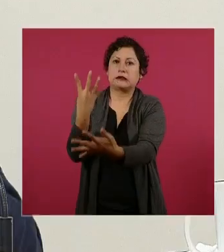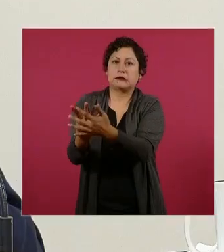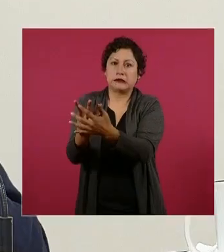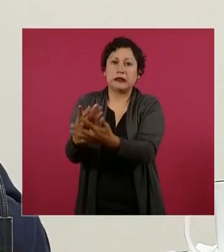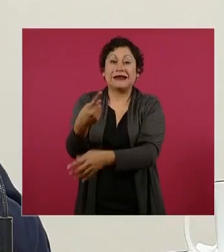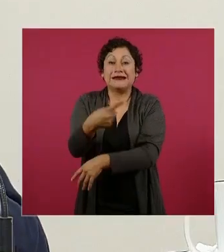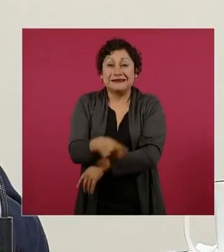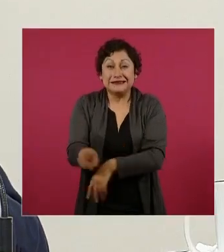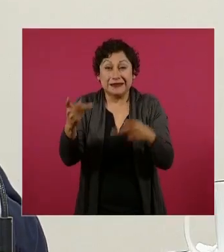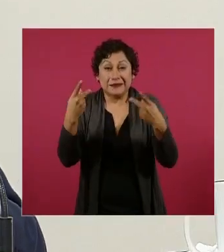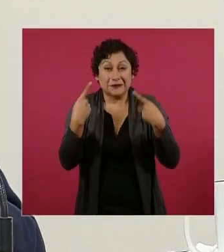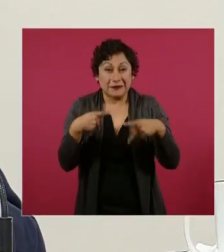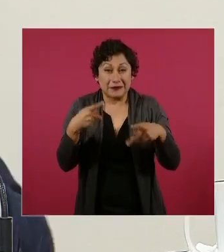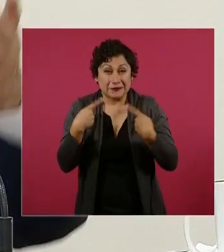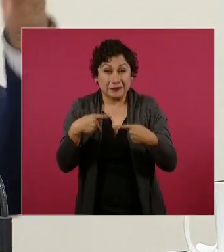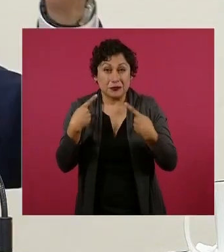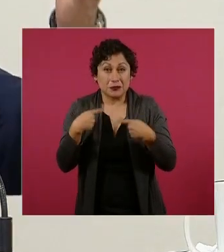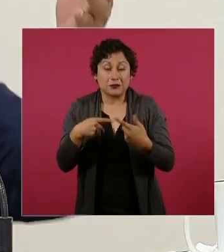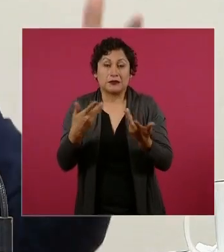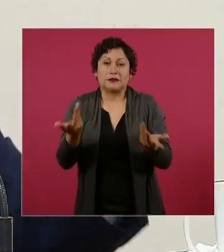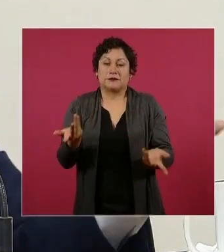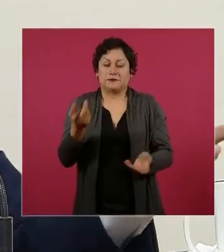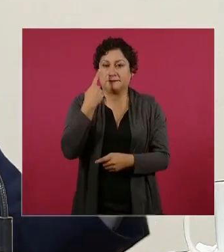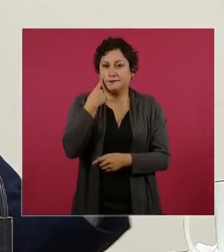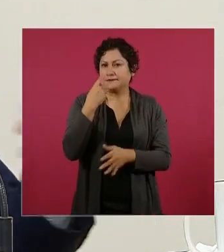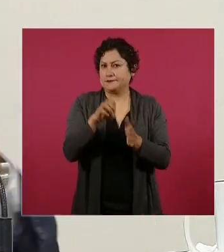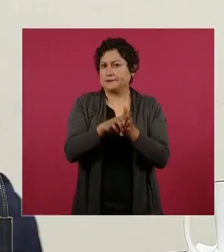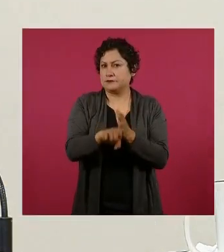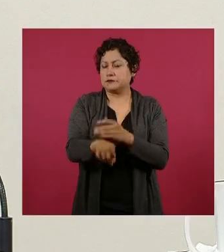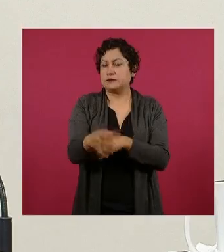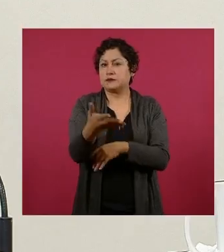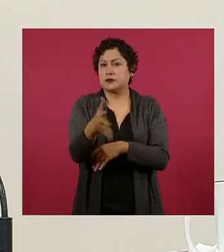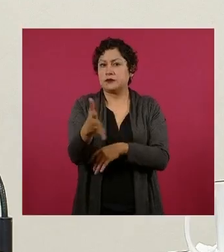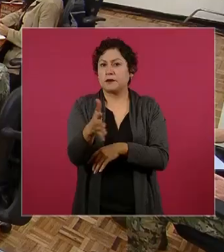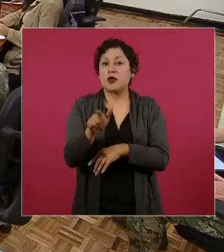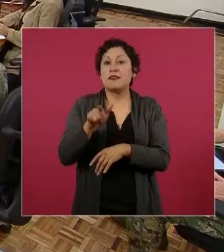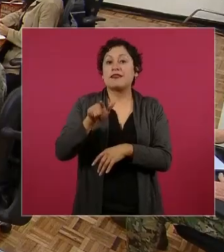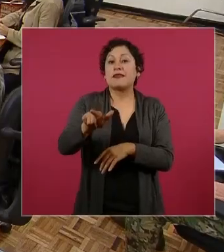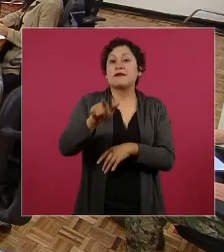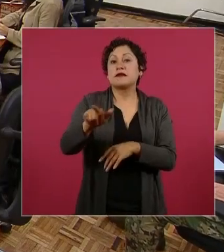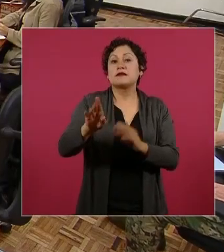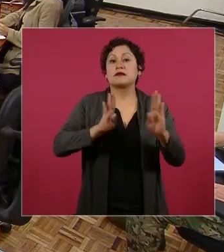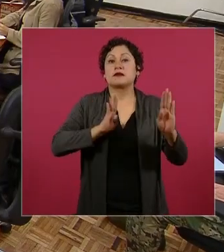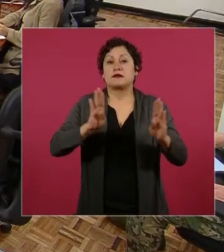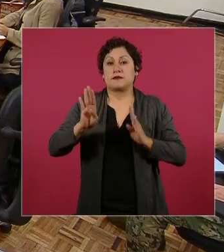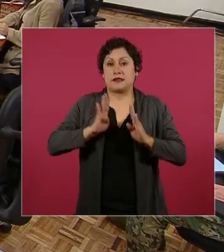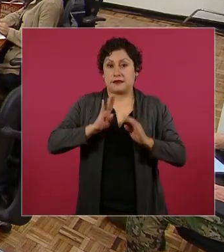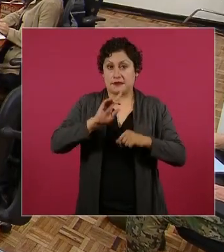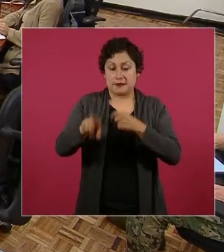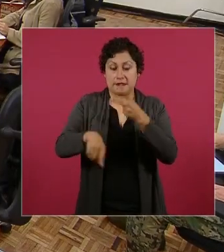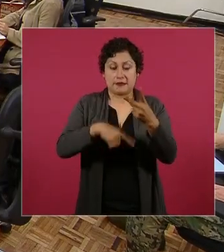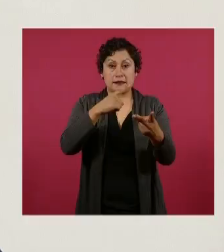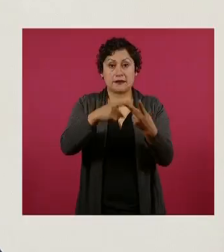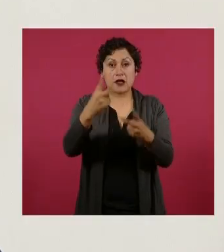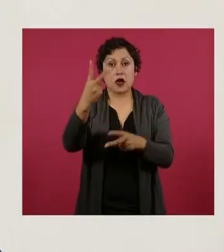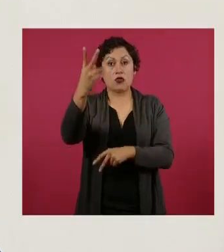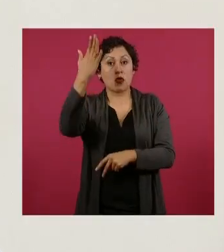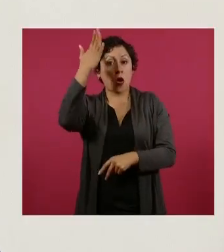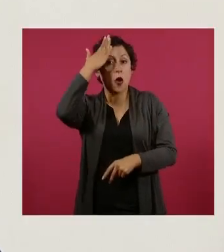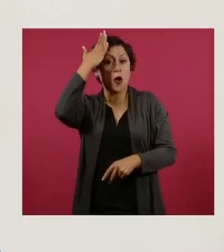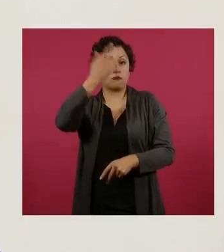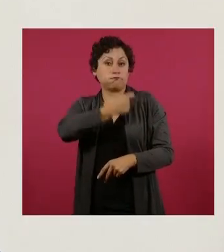estamos hablando de 17 militares, dos generales,